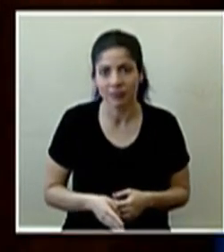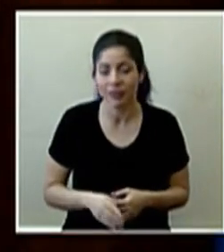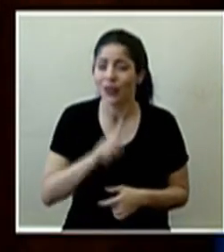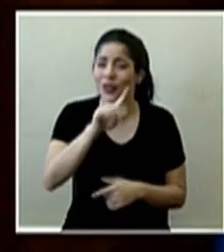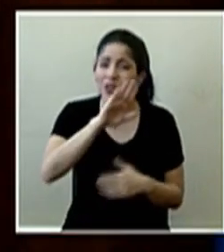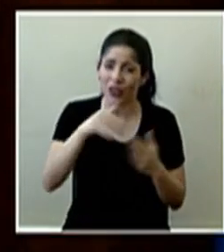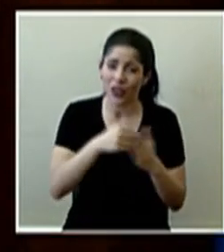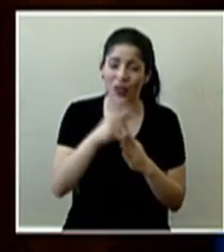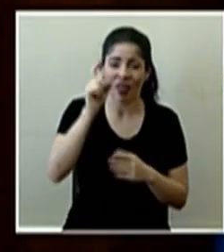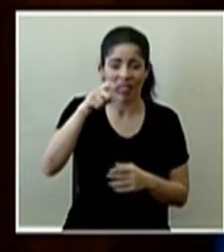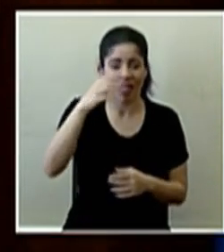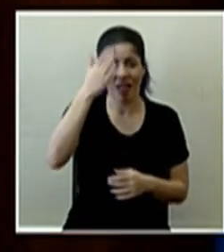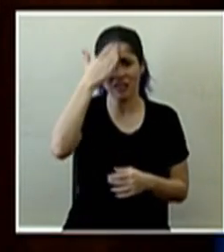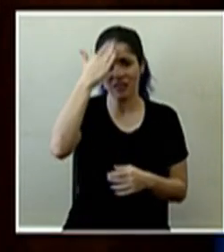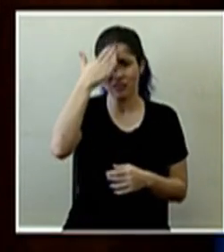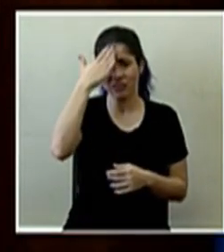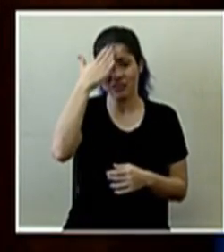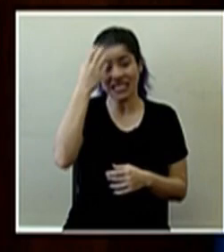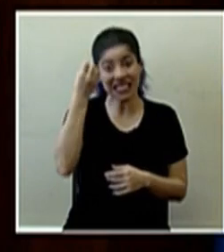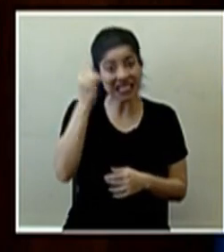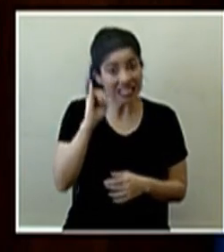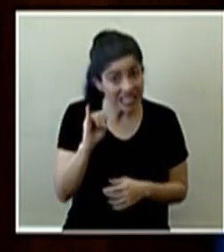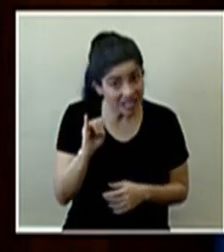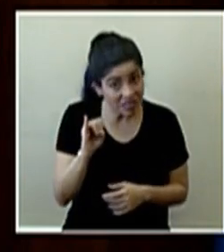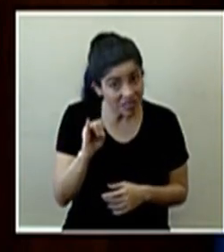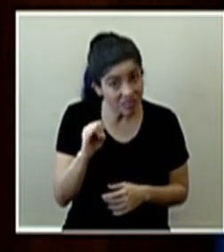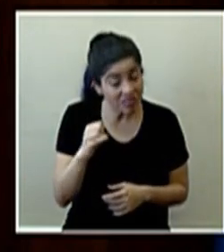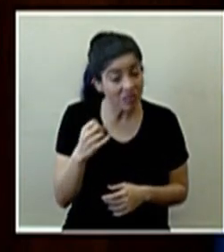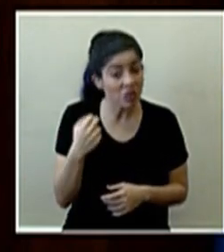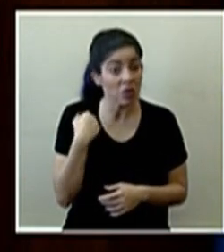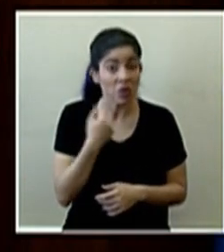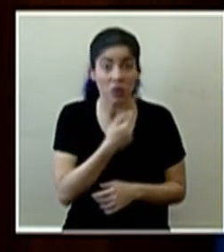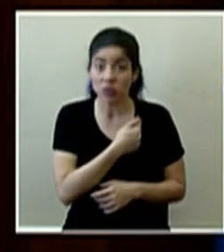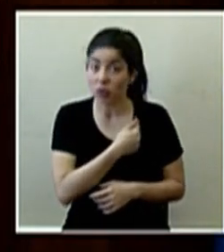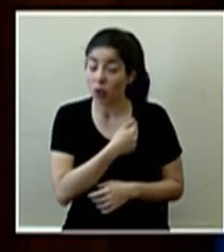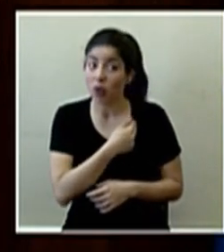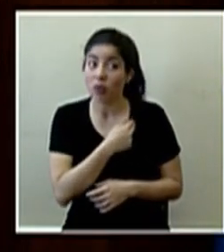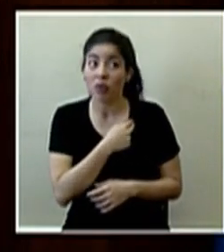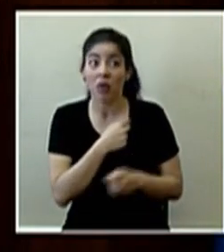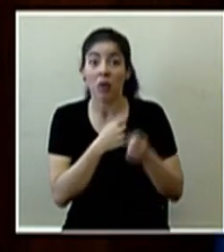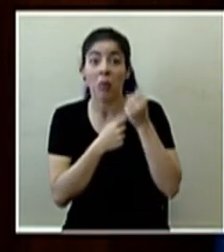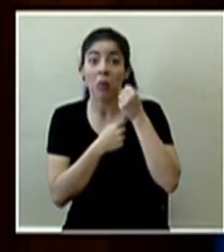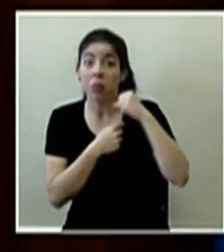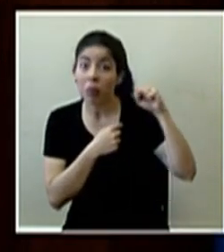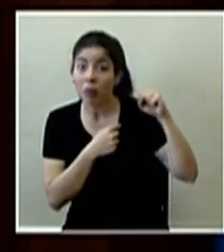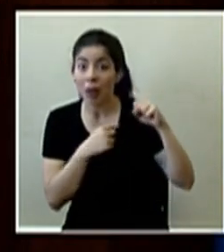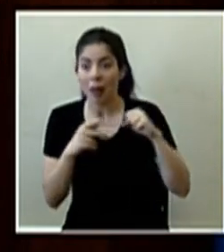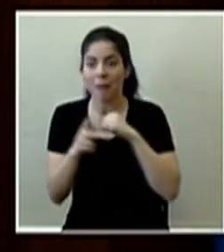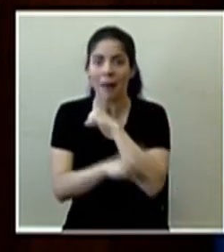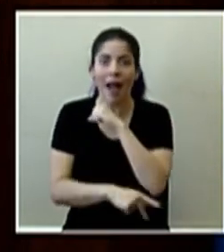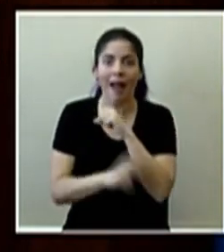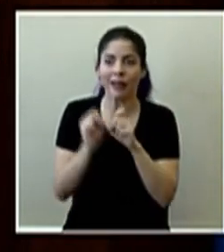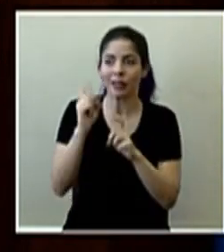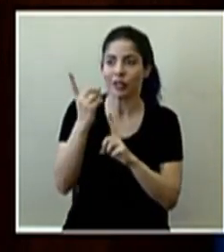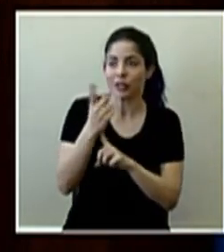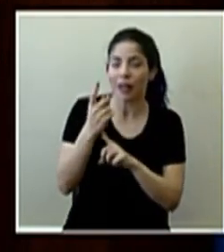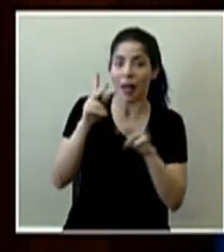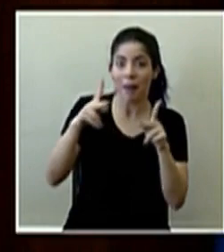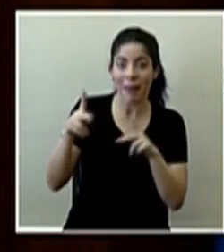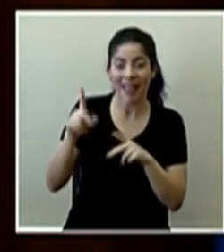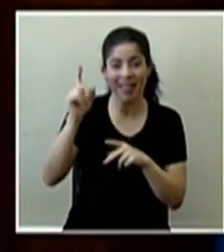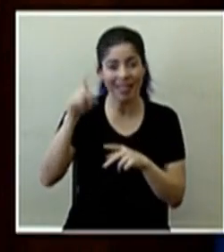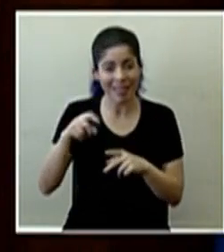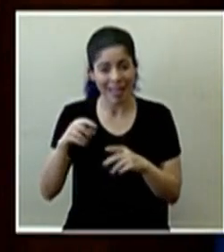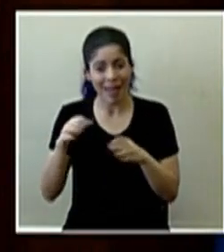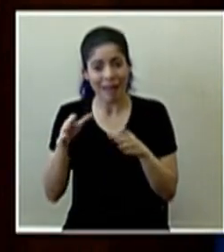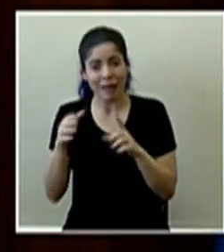todos tener en la mente. Si nosotros no hacemos lo que tenemos que hacer como país, como sociedad, que es